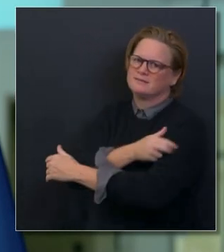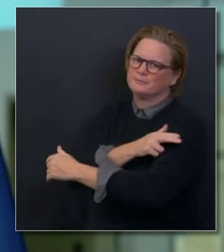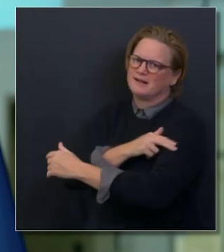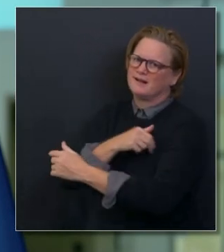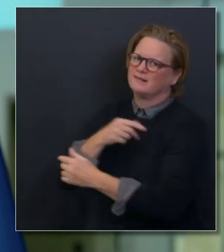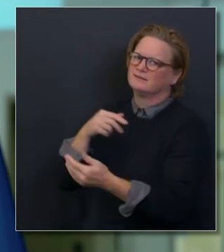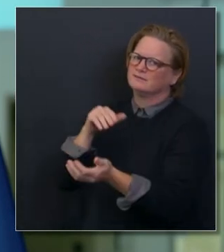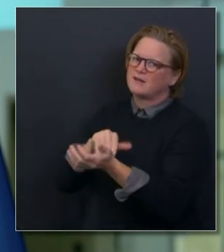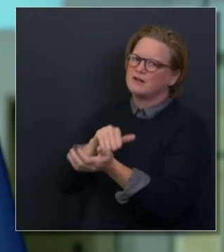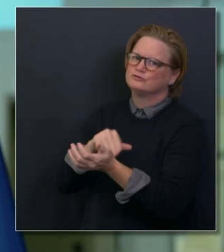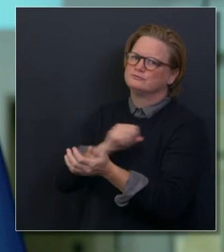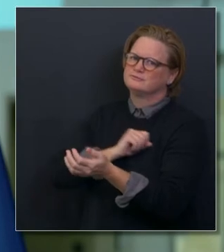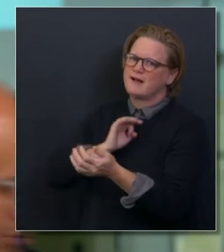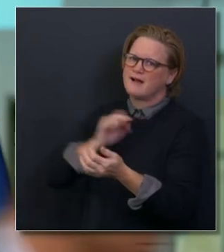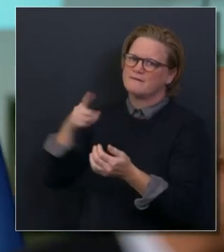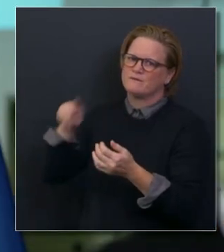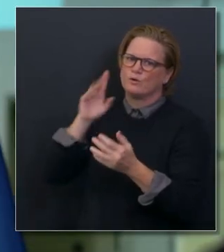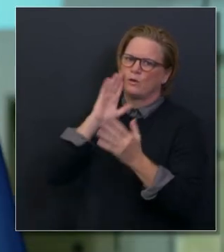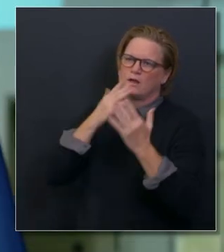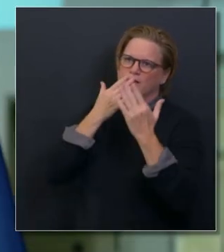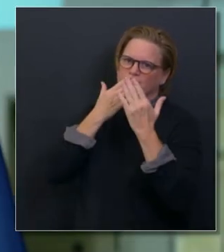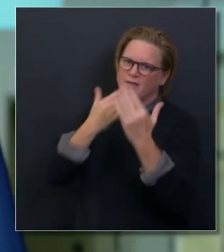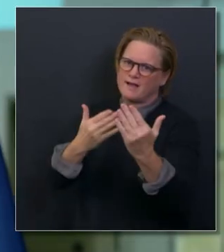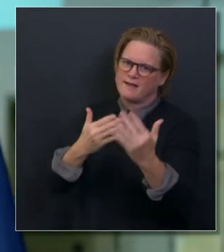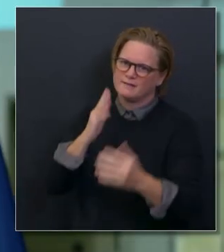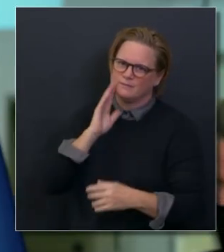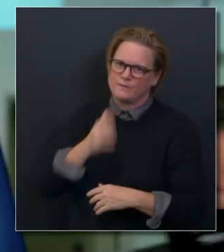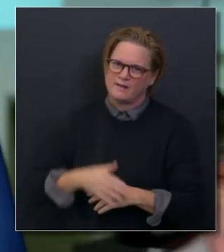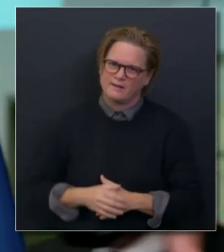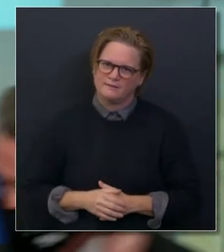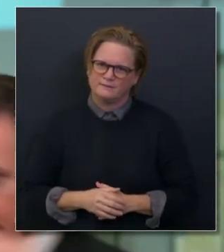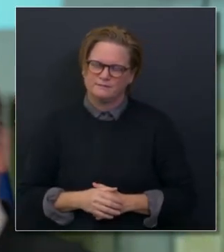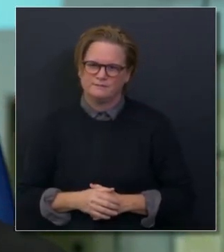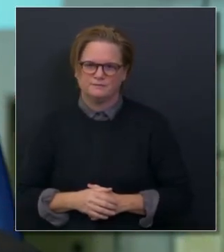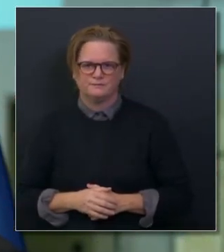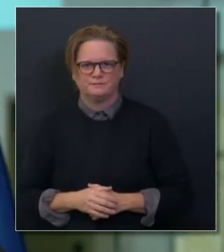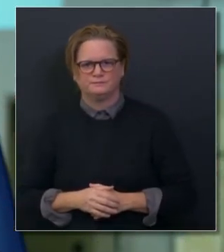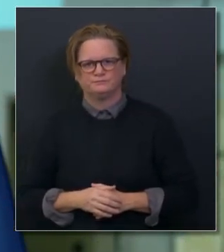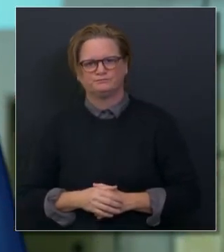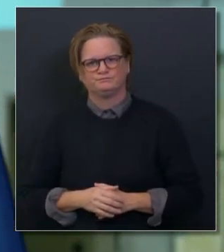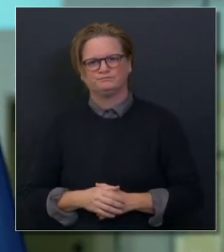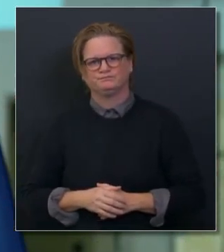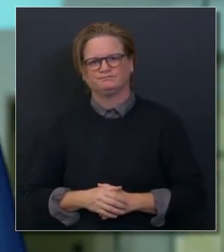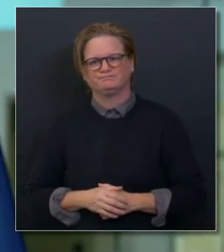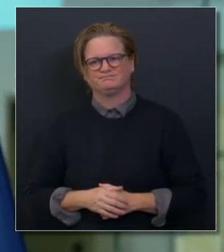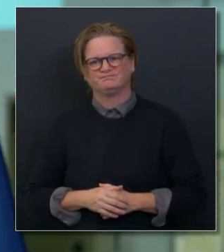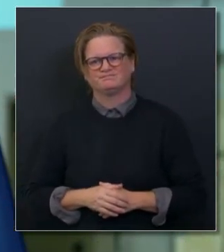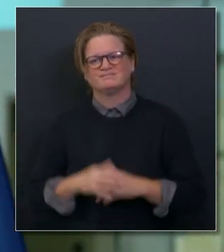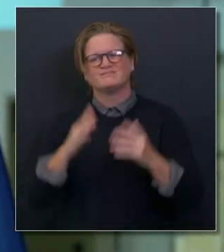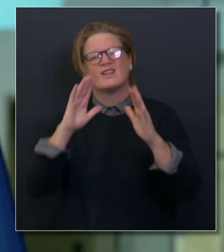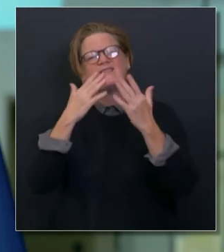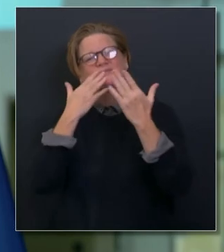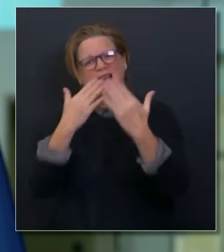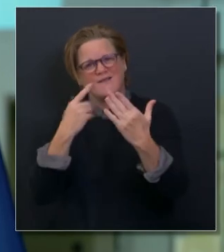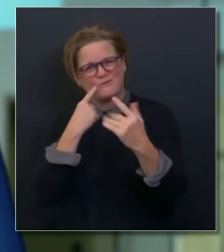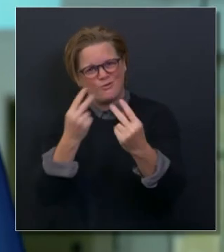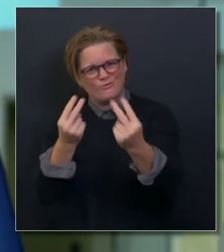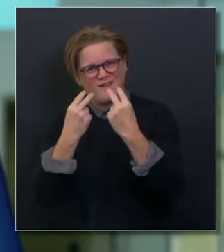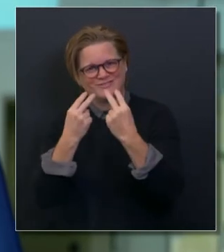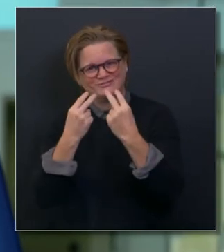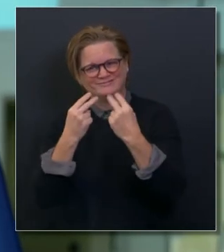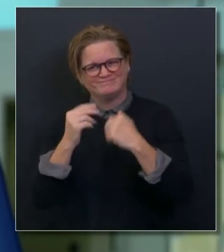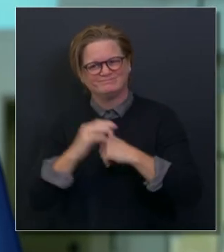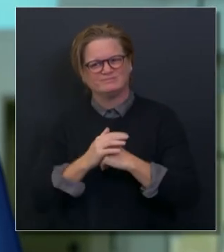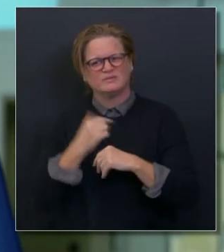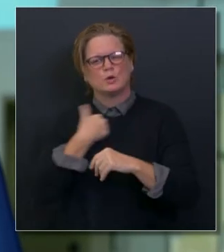el tema de la conversación este día y en las siguientes semanas por venir también. Muchas gracias por su